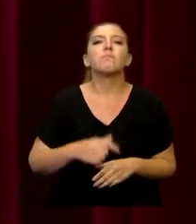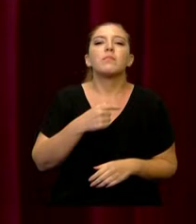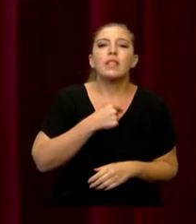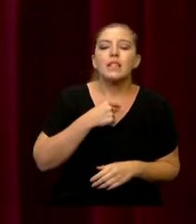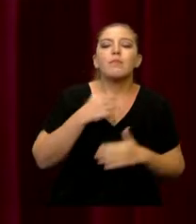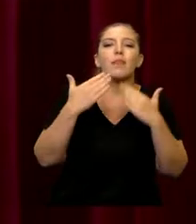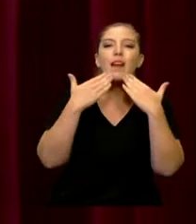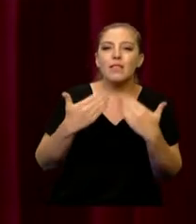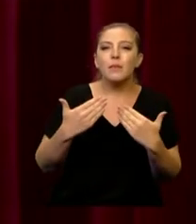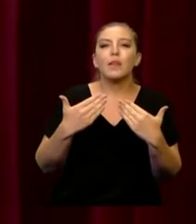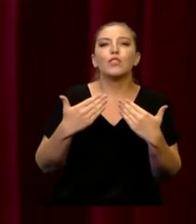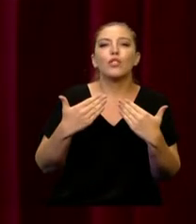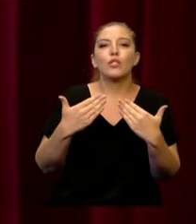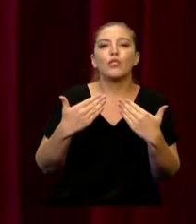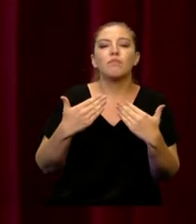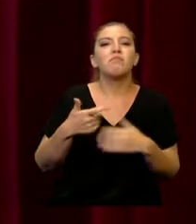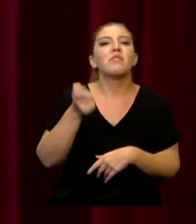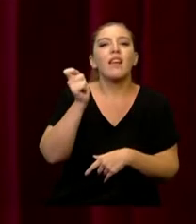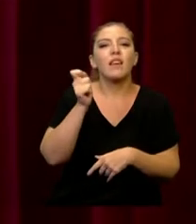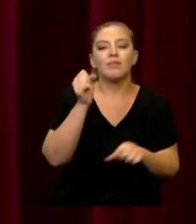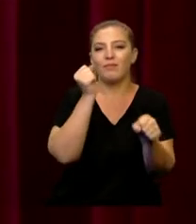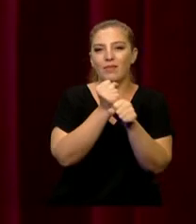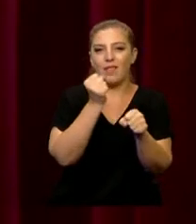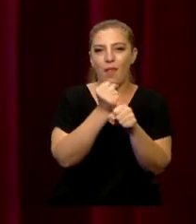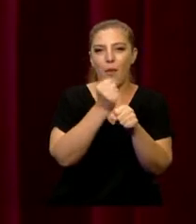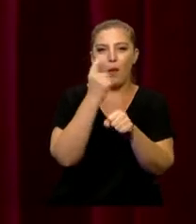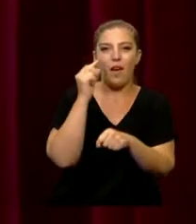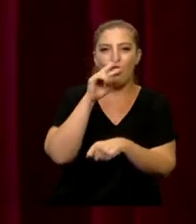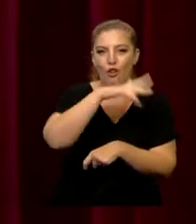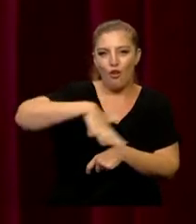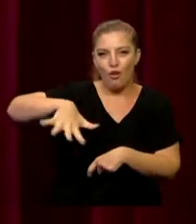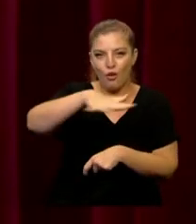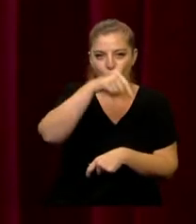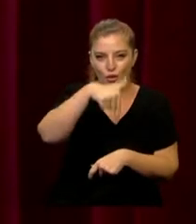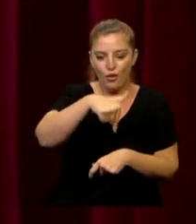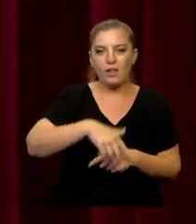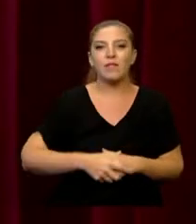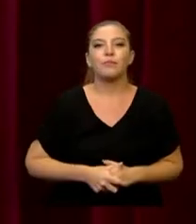agradecimientos, agradecer a los trabajadores de esta casa, porque